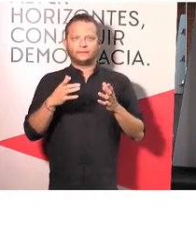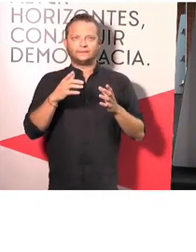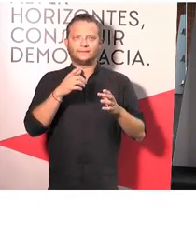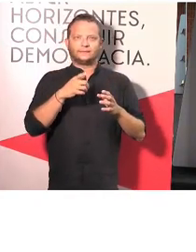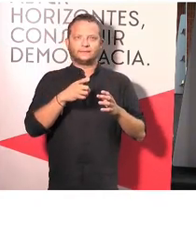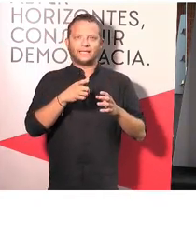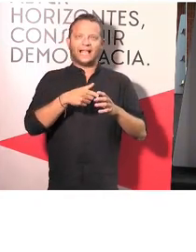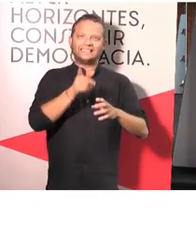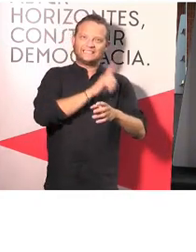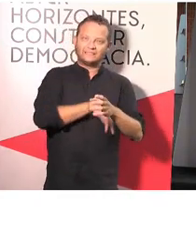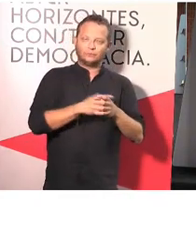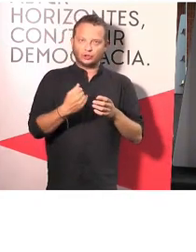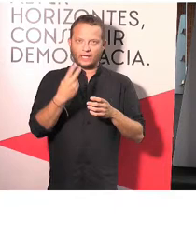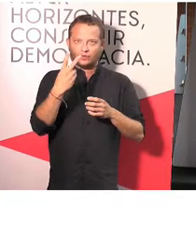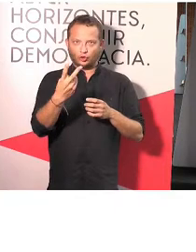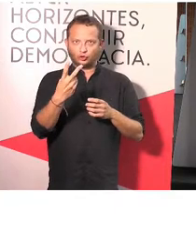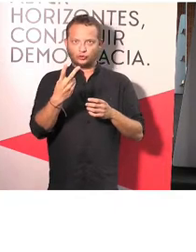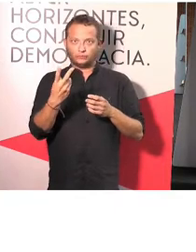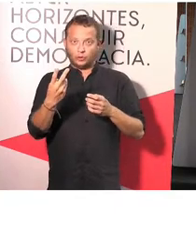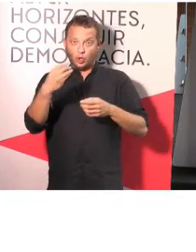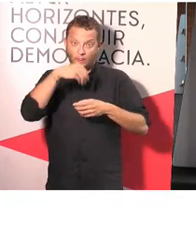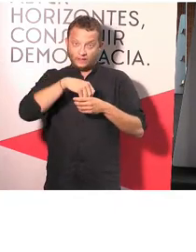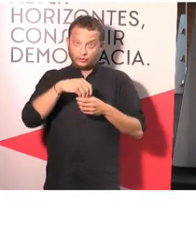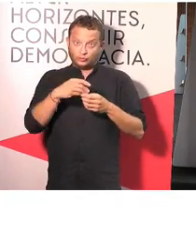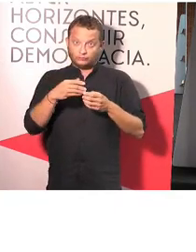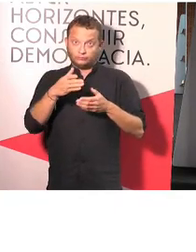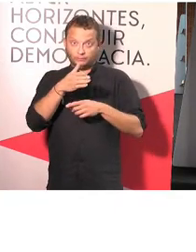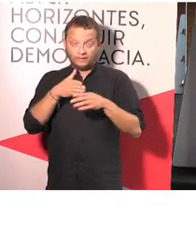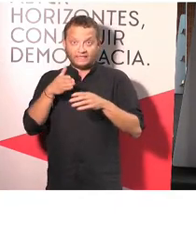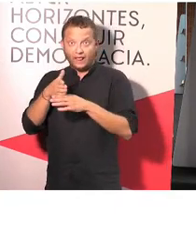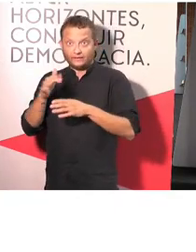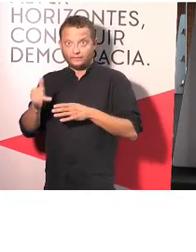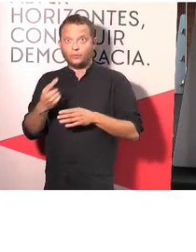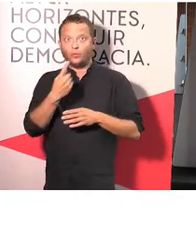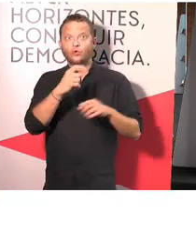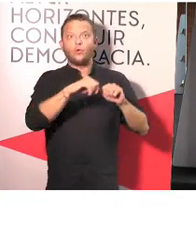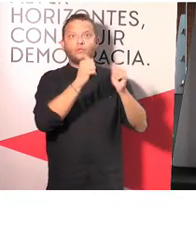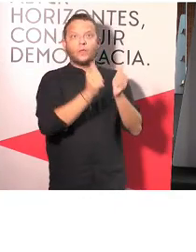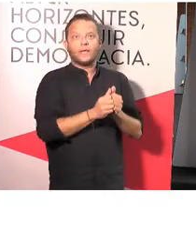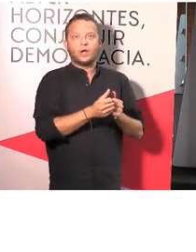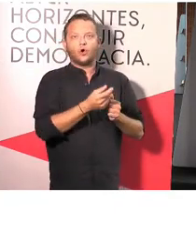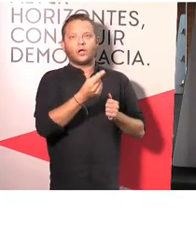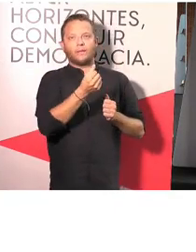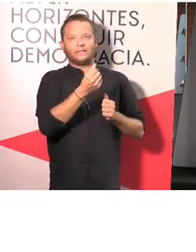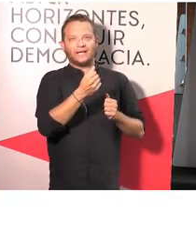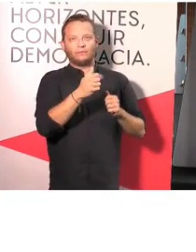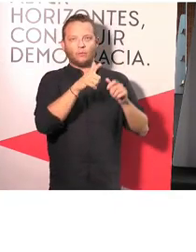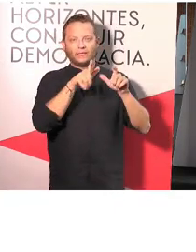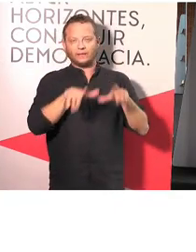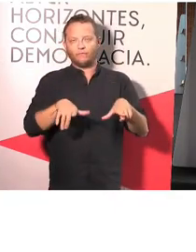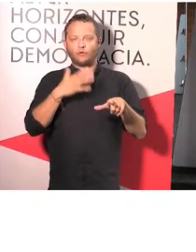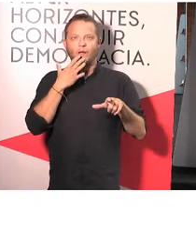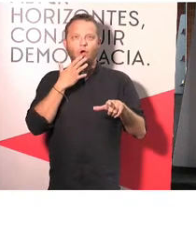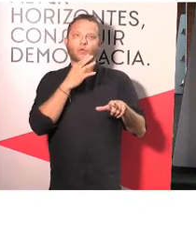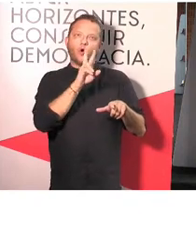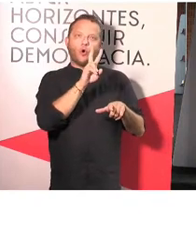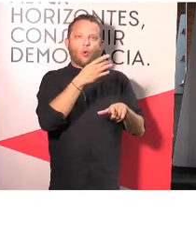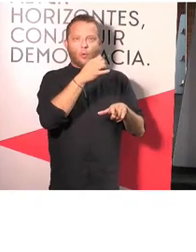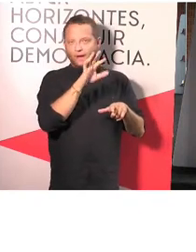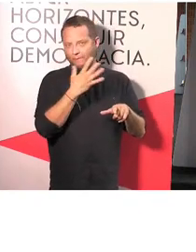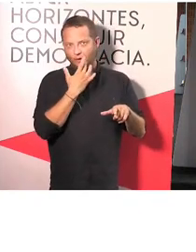que son extremos, pero luego hay muchos grises entre medio, ¿no? Por una parte está el modelo del capitalismo de plataforma con Uber como referente,